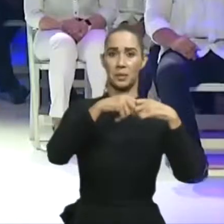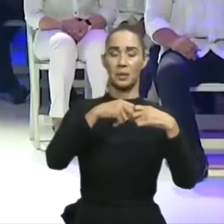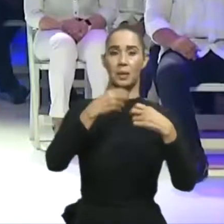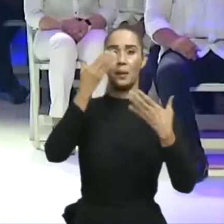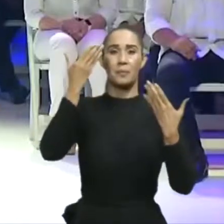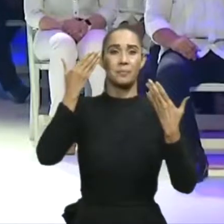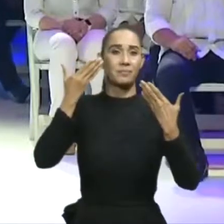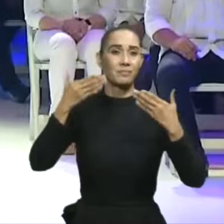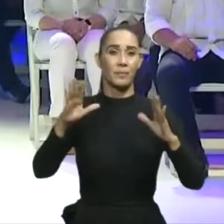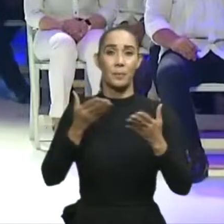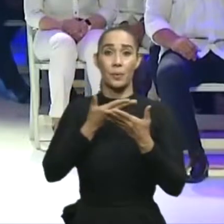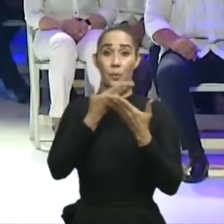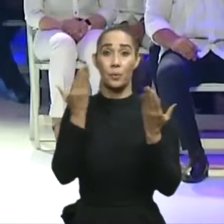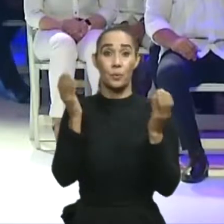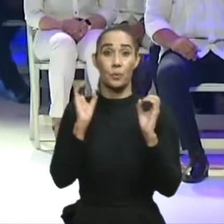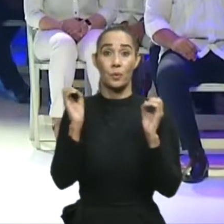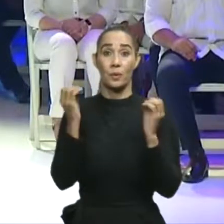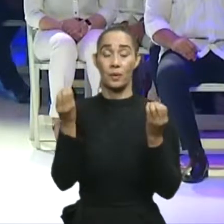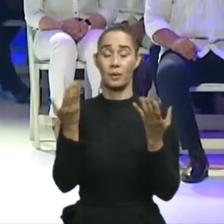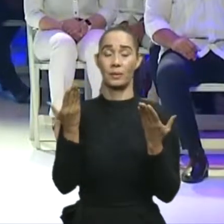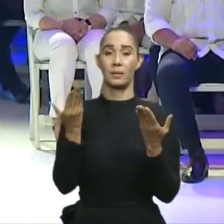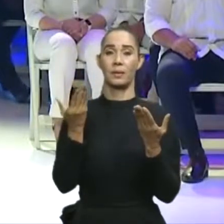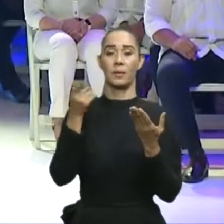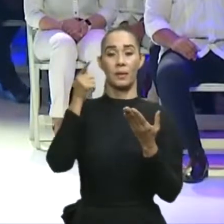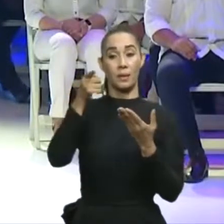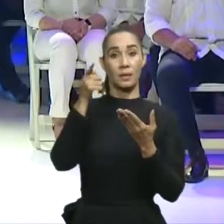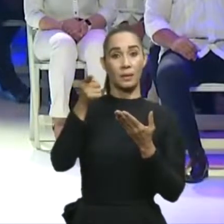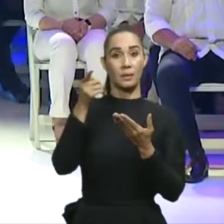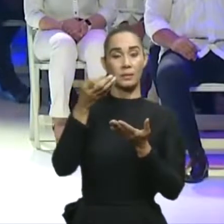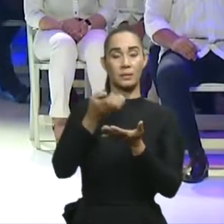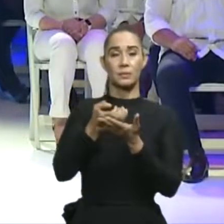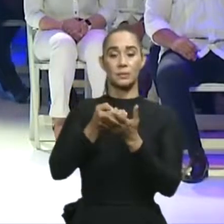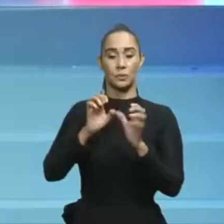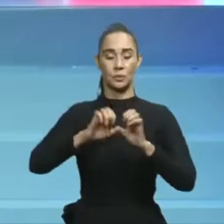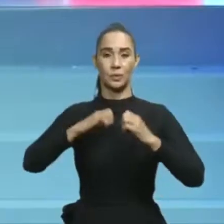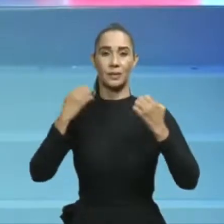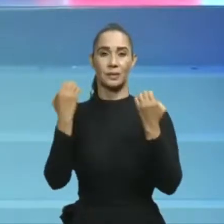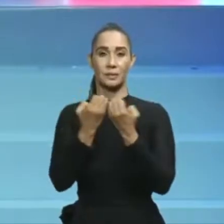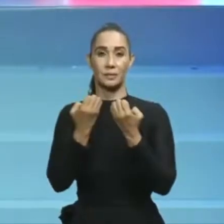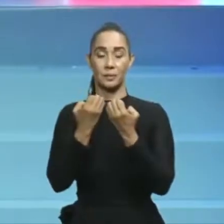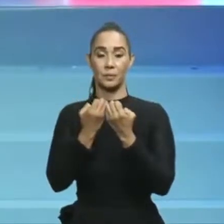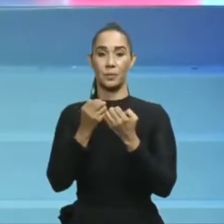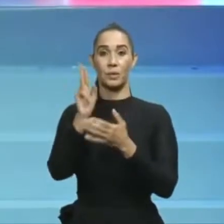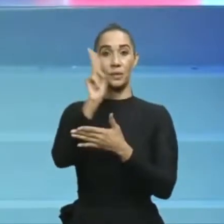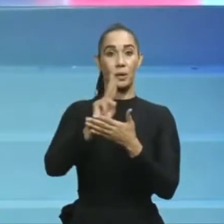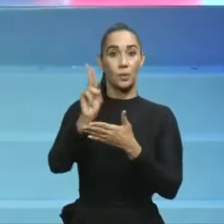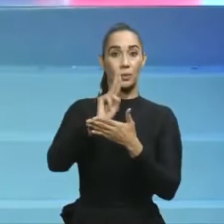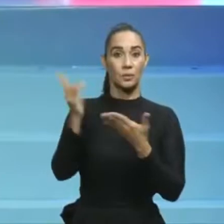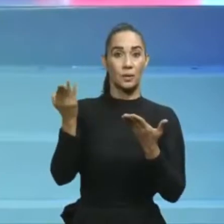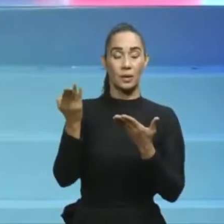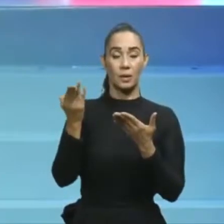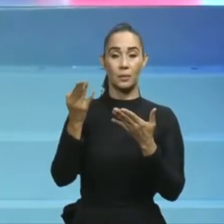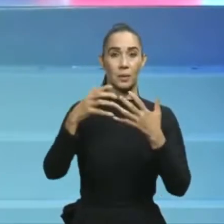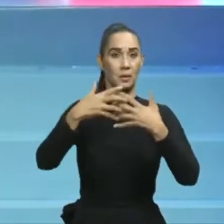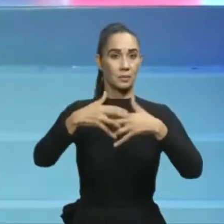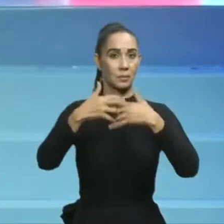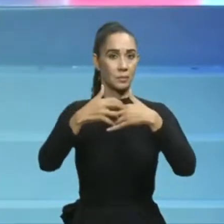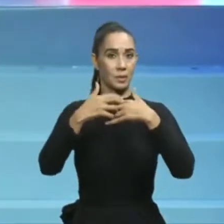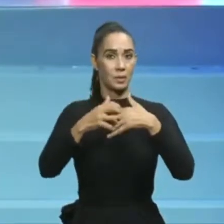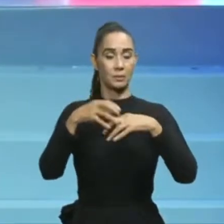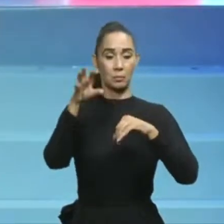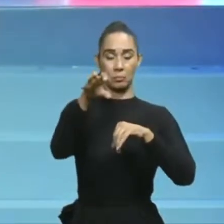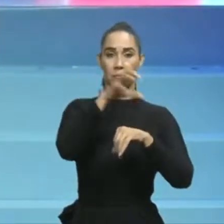desgraciadamente no hay constancia de que la mayor parte de tales materiales y equipos hayan entrado a los inventarios de las empresas distribuidoras